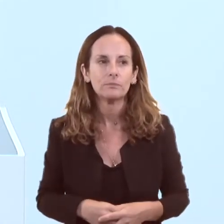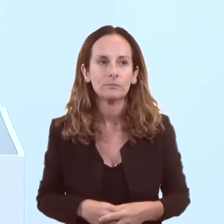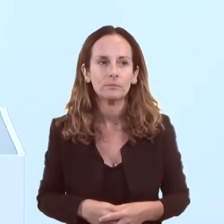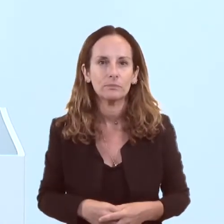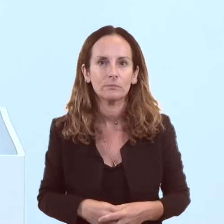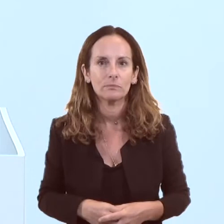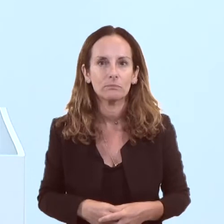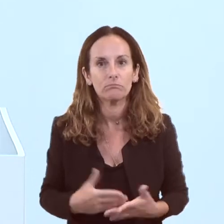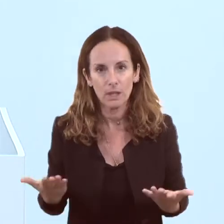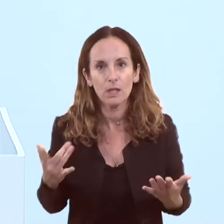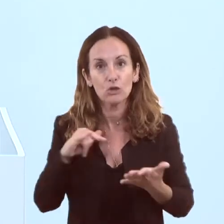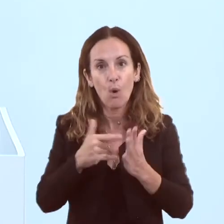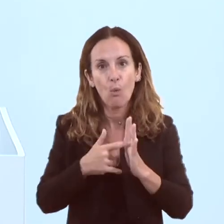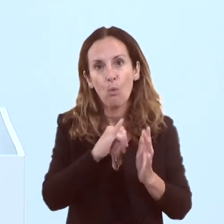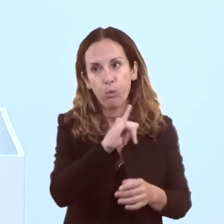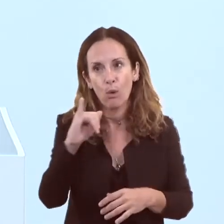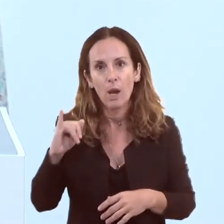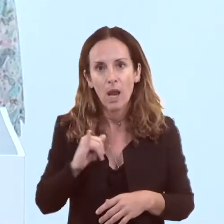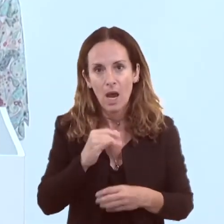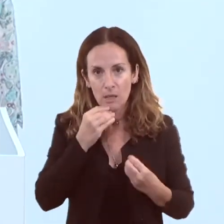las soluciones razonables